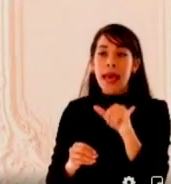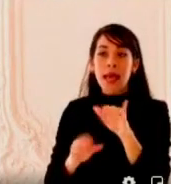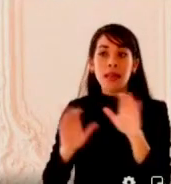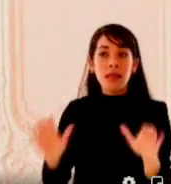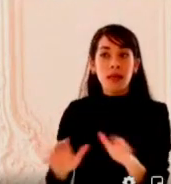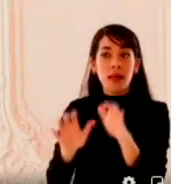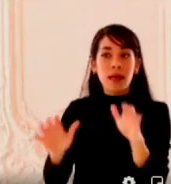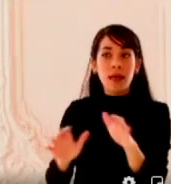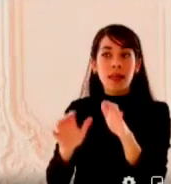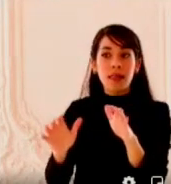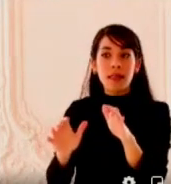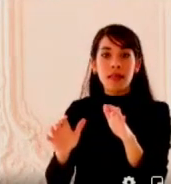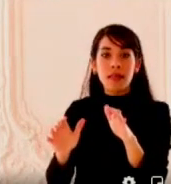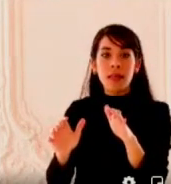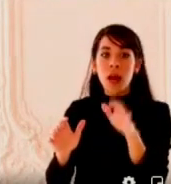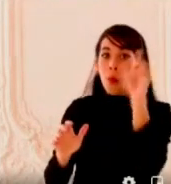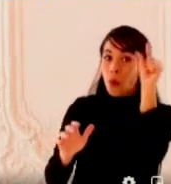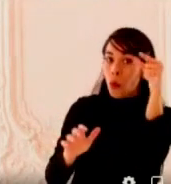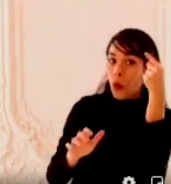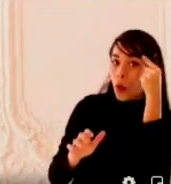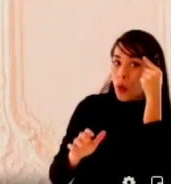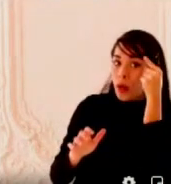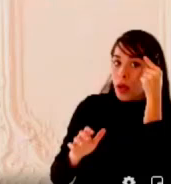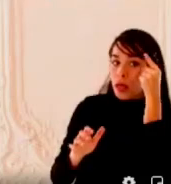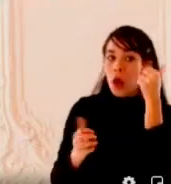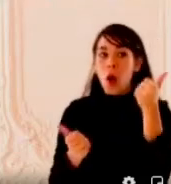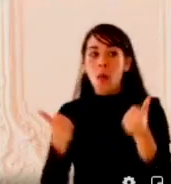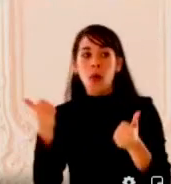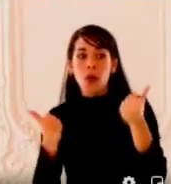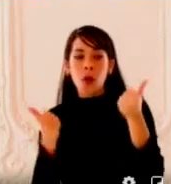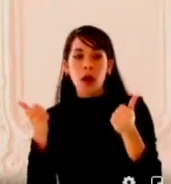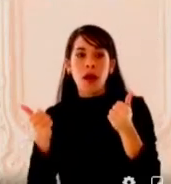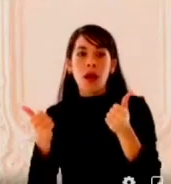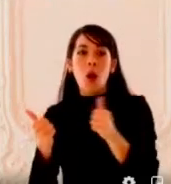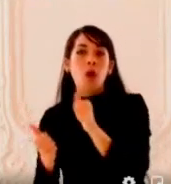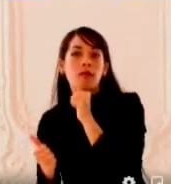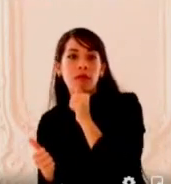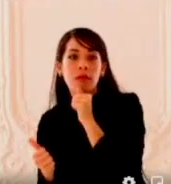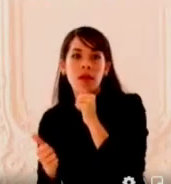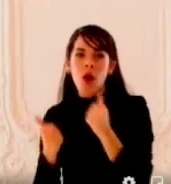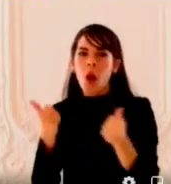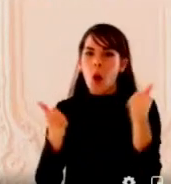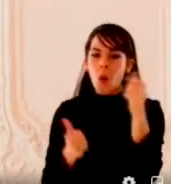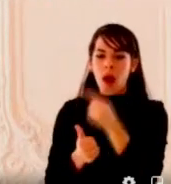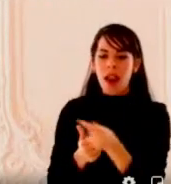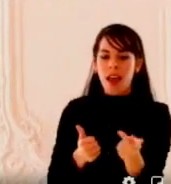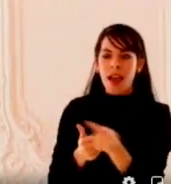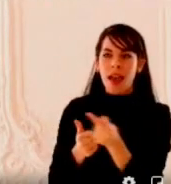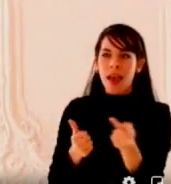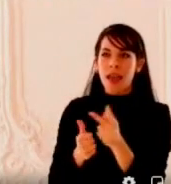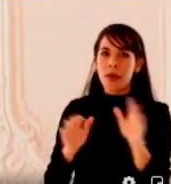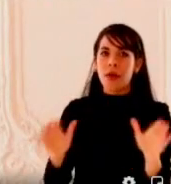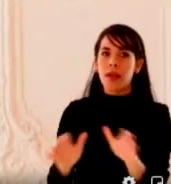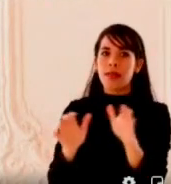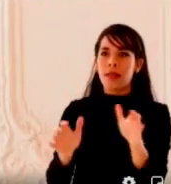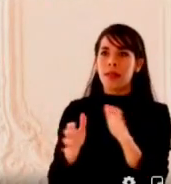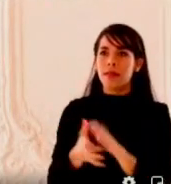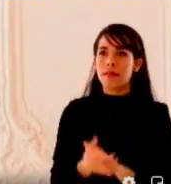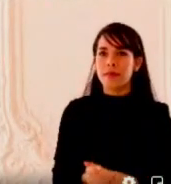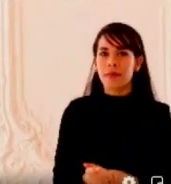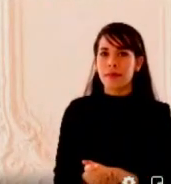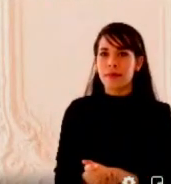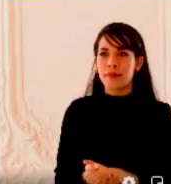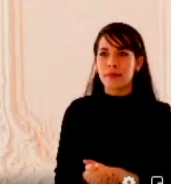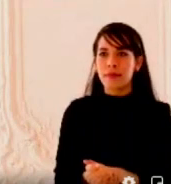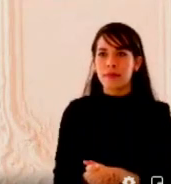con una P3, porque no sé si valdría la pena que el gobierno la haga para después privatizarla, si es que al final la terminan privatizando las dos. Sí,